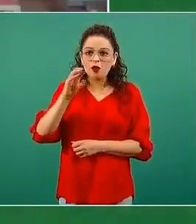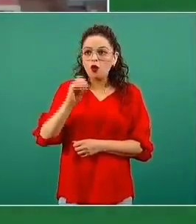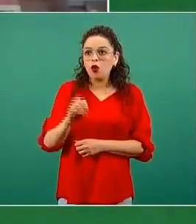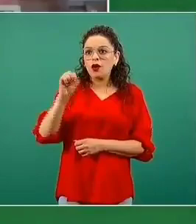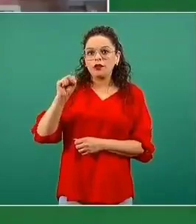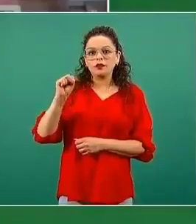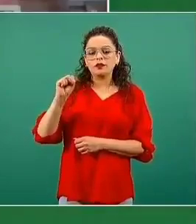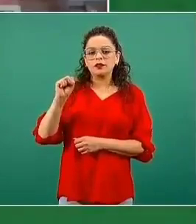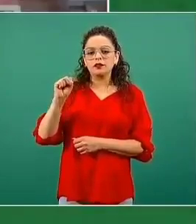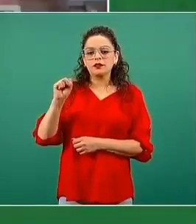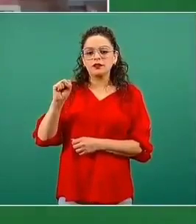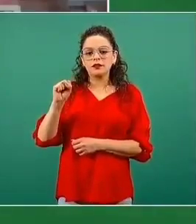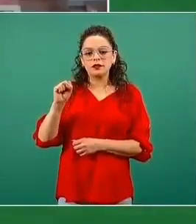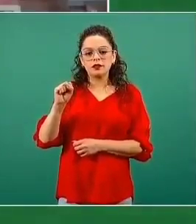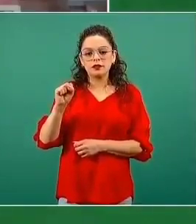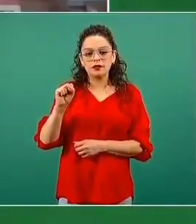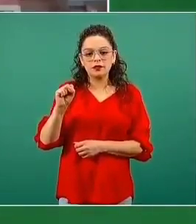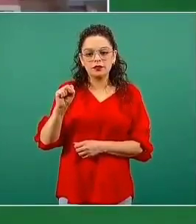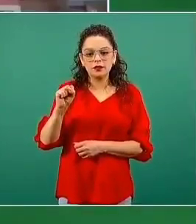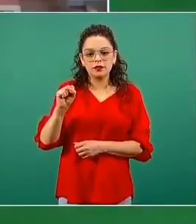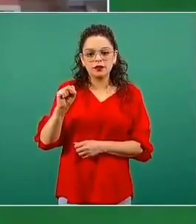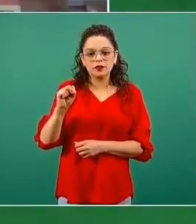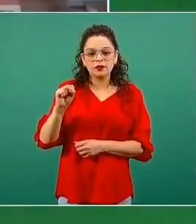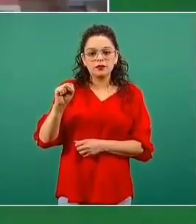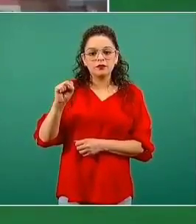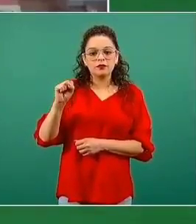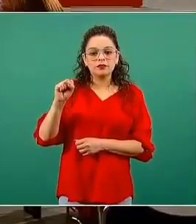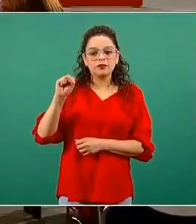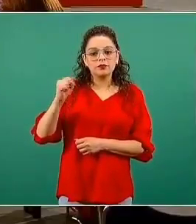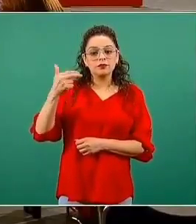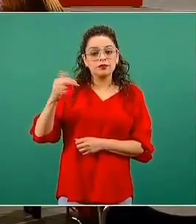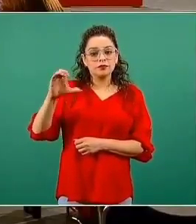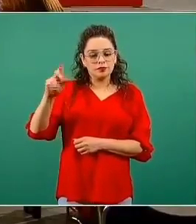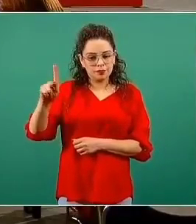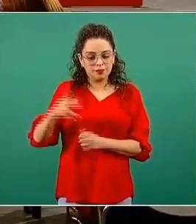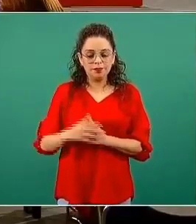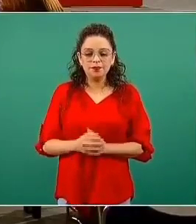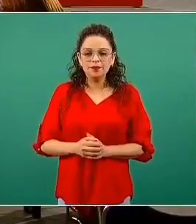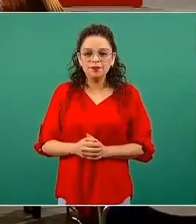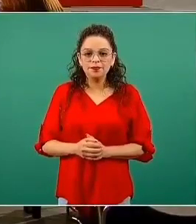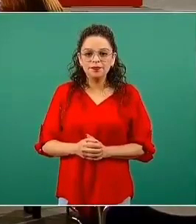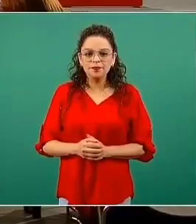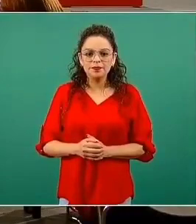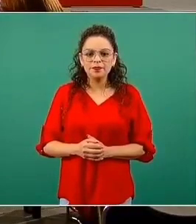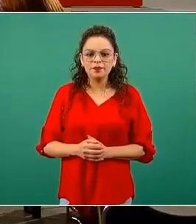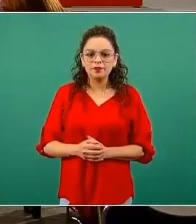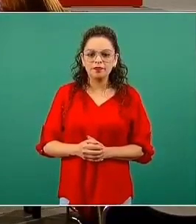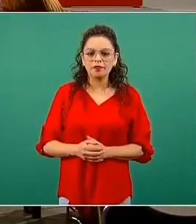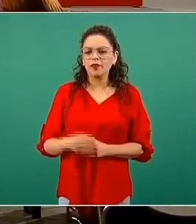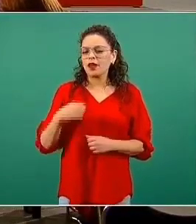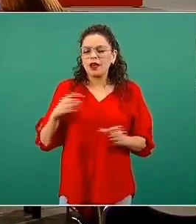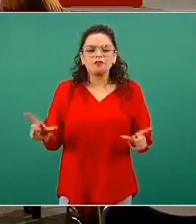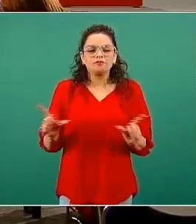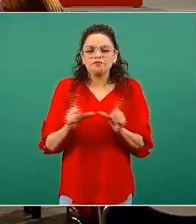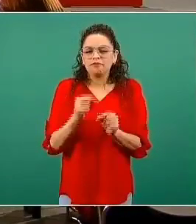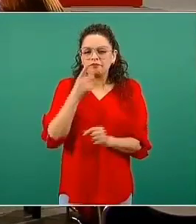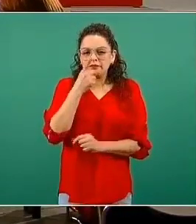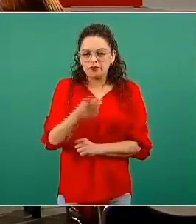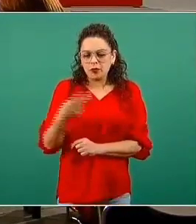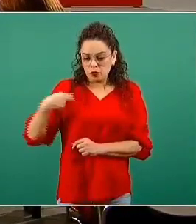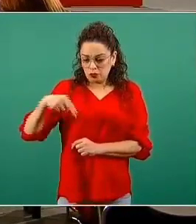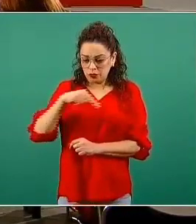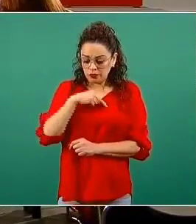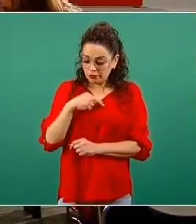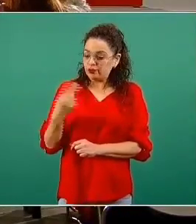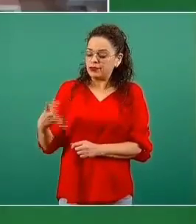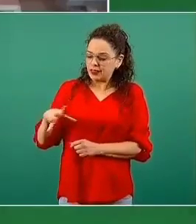Hacienda y Crédito Público. Cerraría diciendo que con este esfuerzo pues buscamos contribuir desde